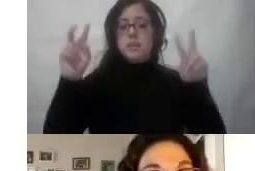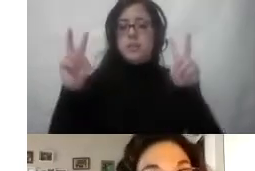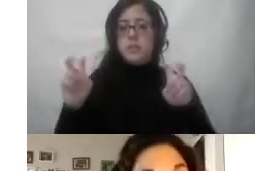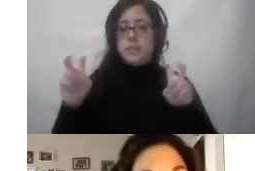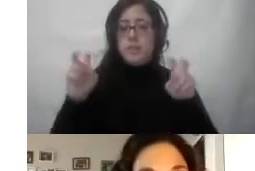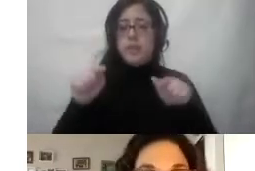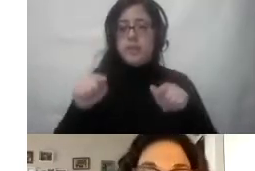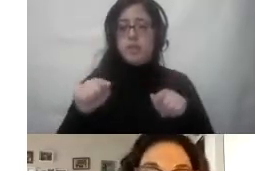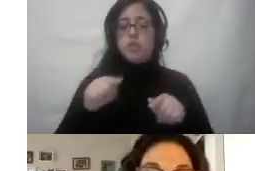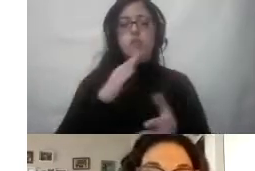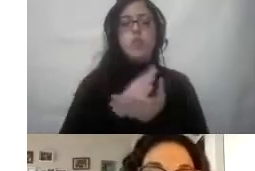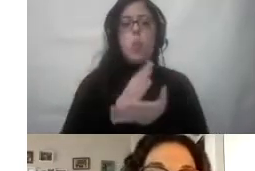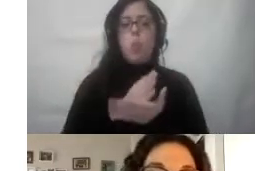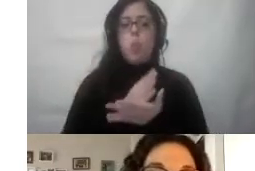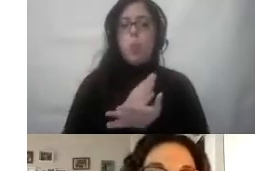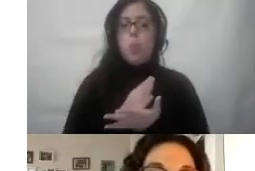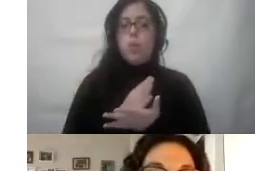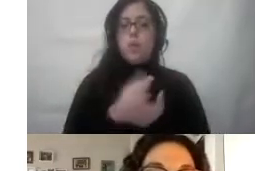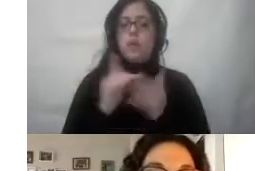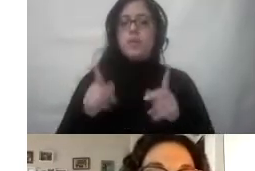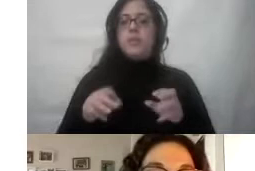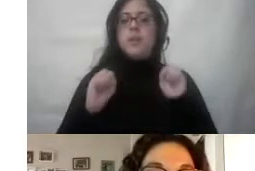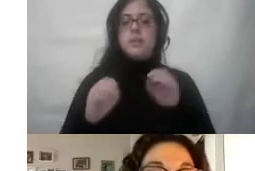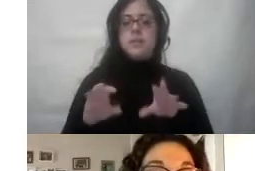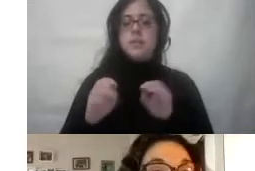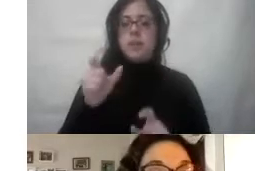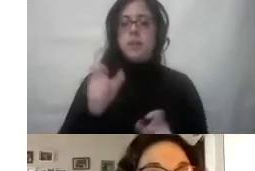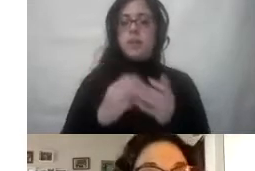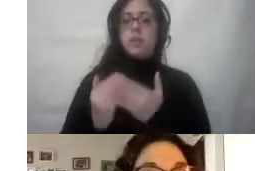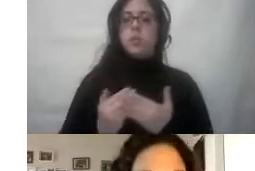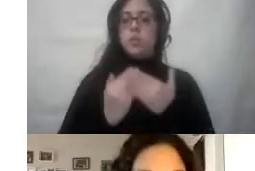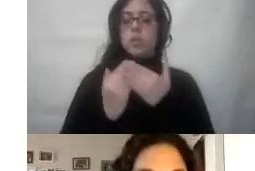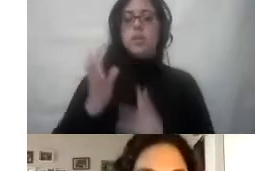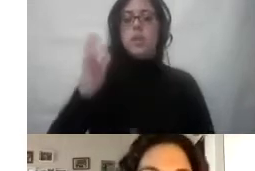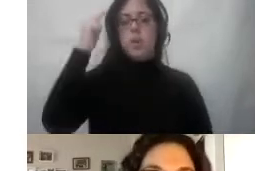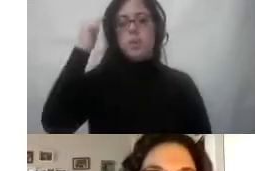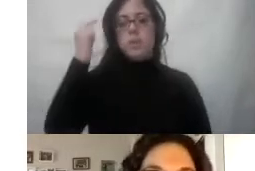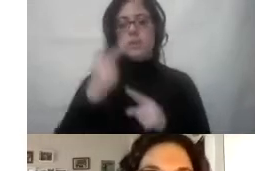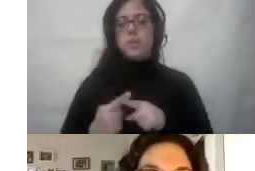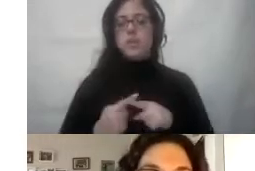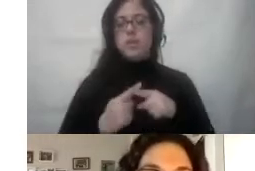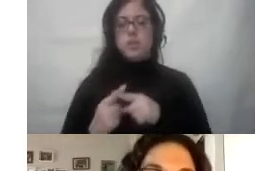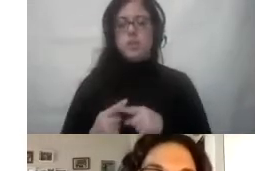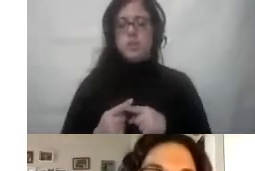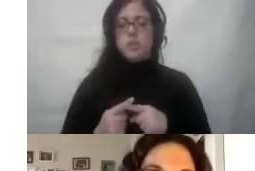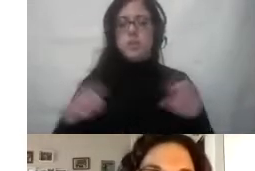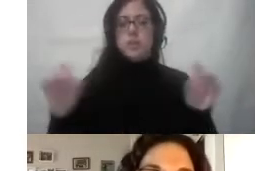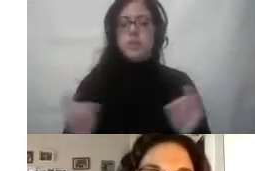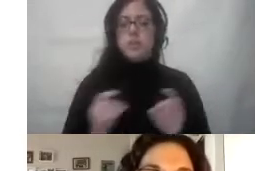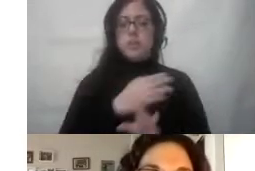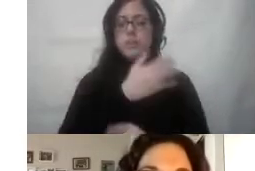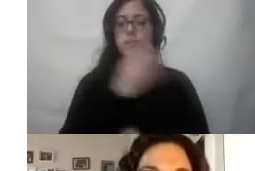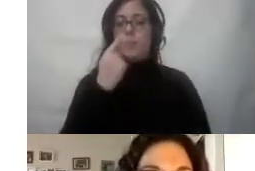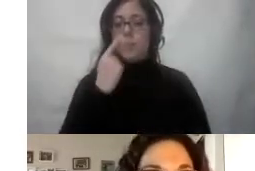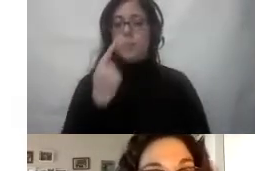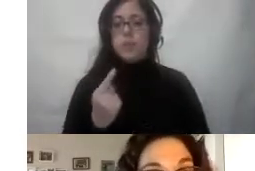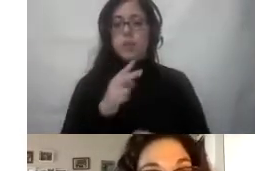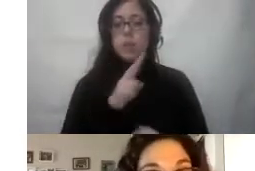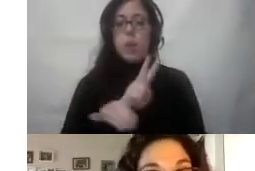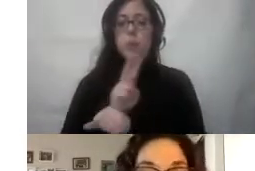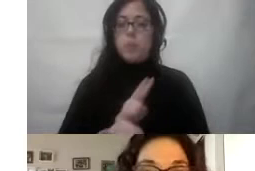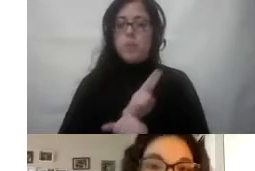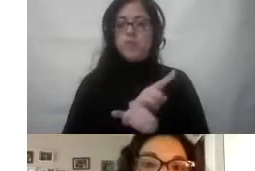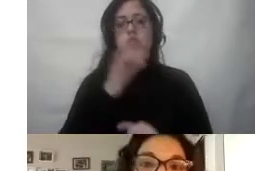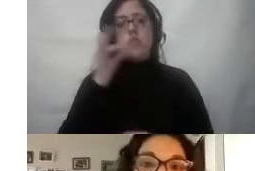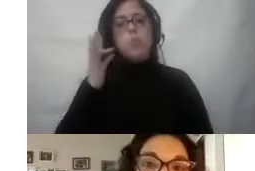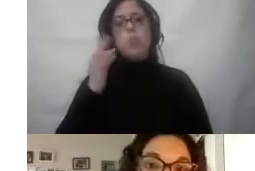la escuela debe enseñar a los estudiantes a pensar socialmente. Seguramente ustedes han escuchado como profesores y profesoras del